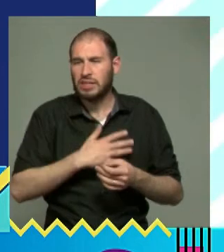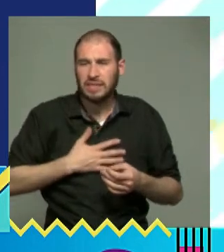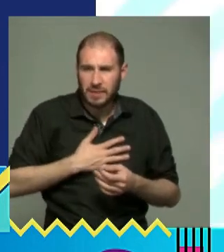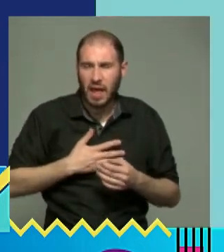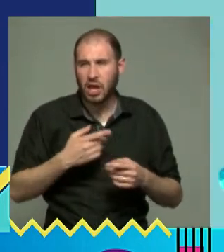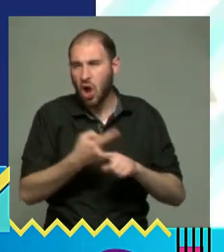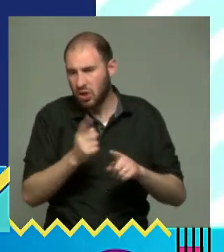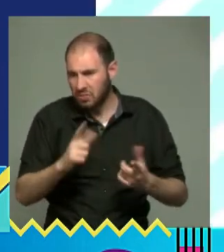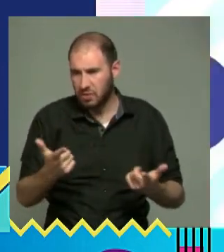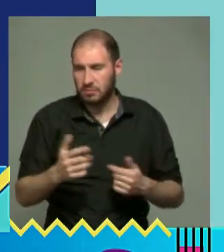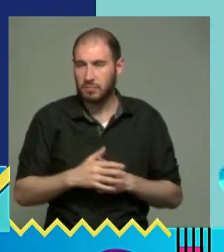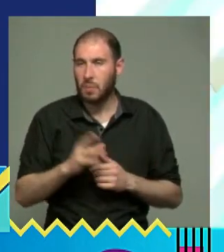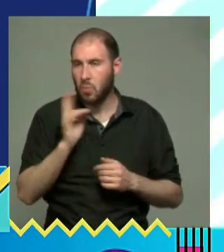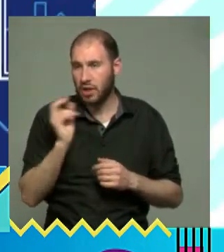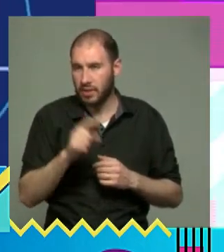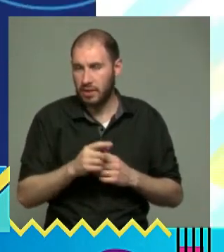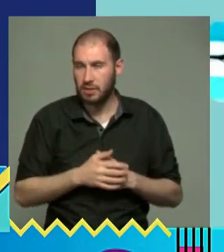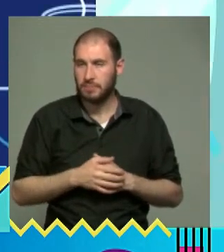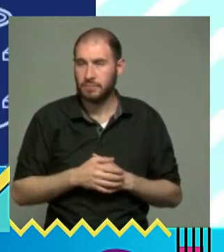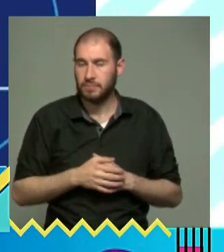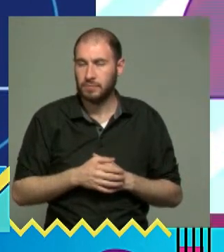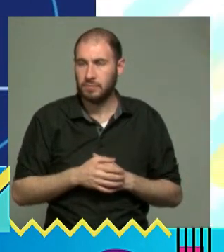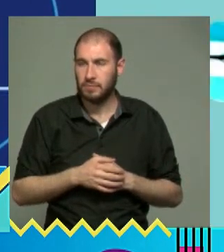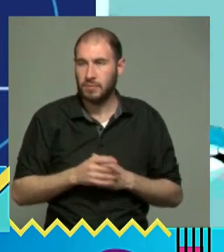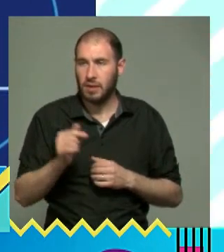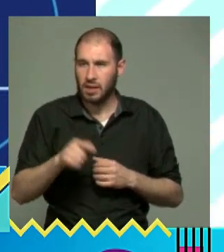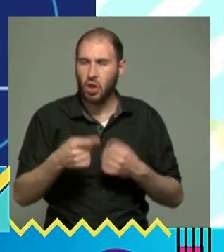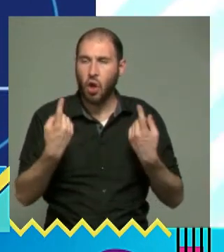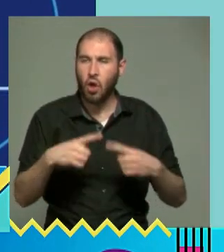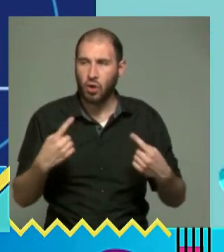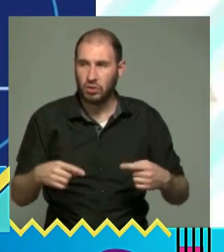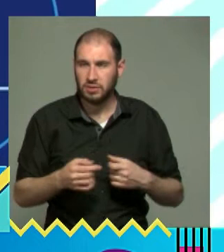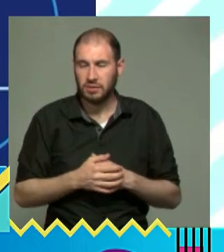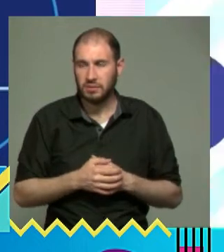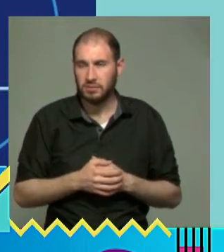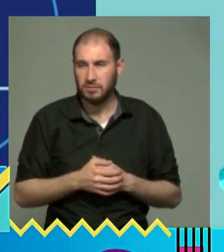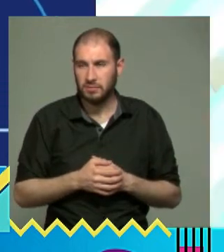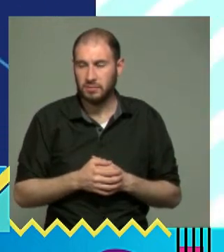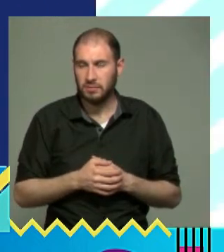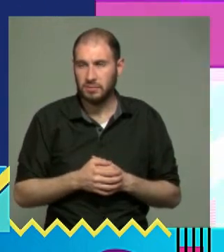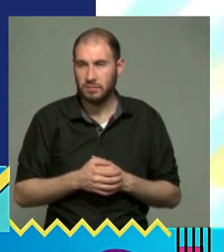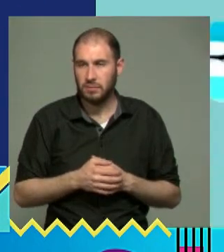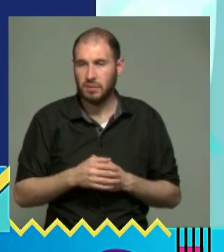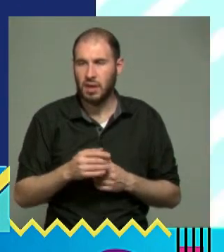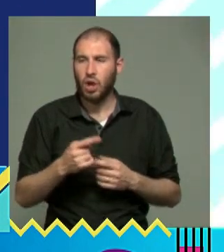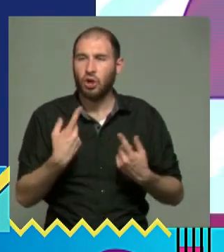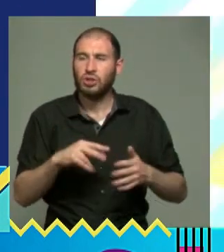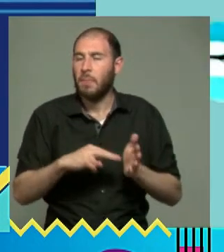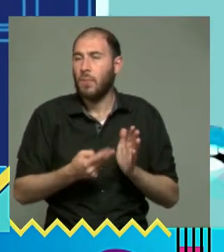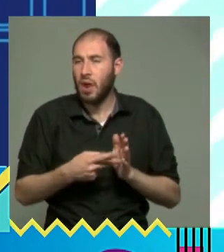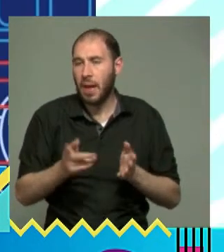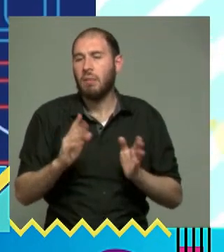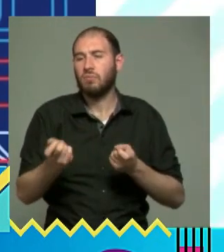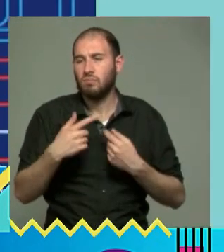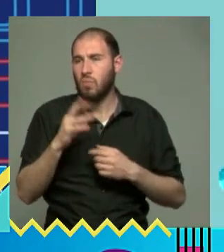sensibilidad de las mujeres. Eso realmente es algo que justamente las afecciones, digamos, que puedan llegar